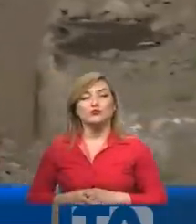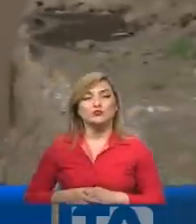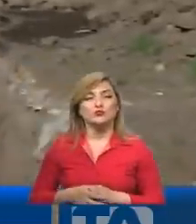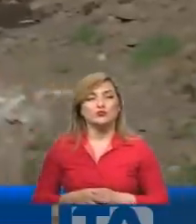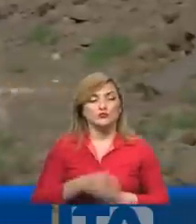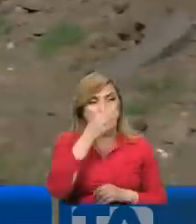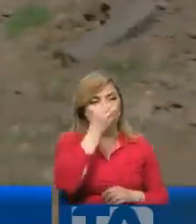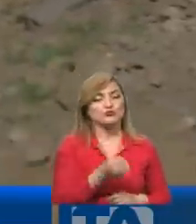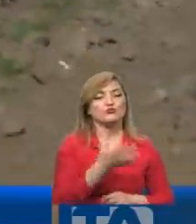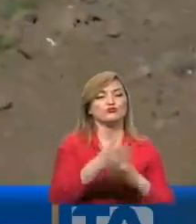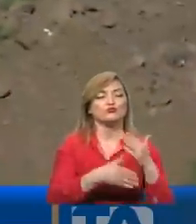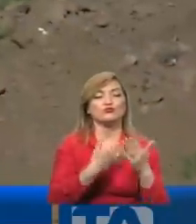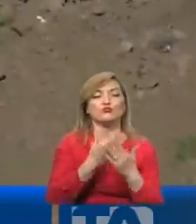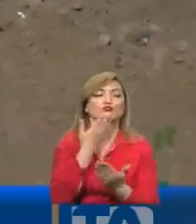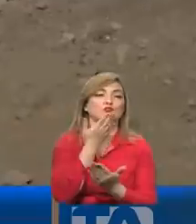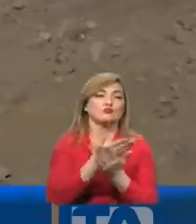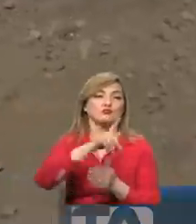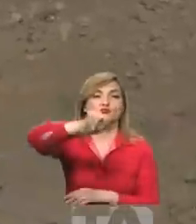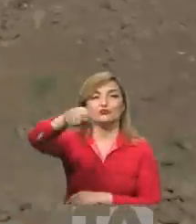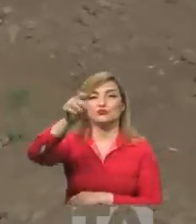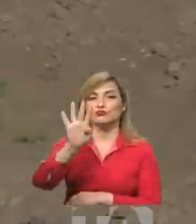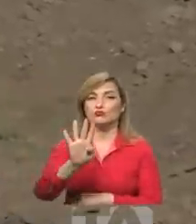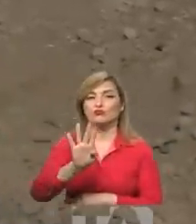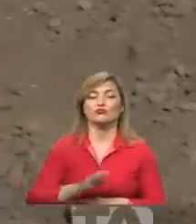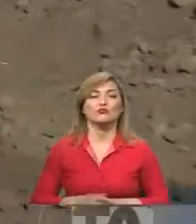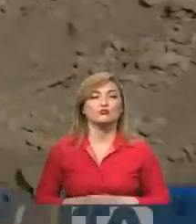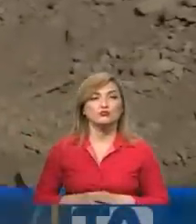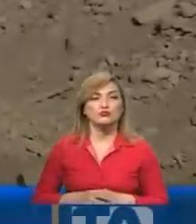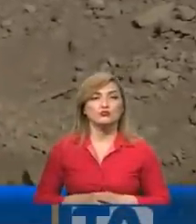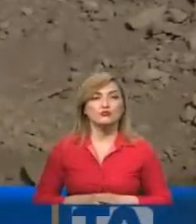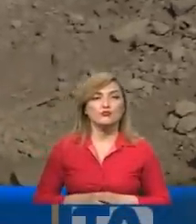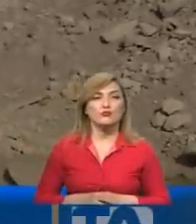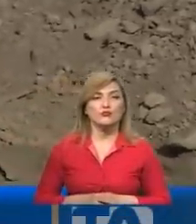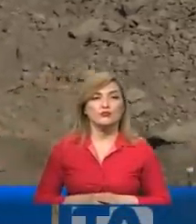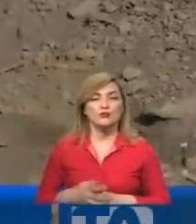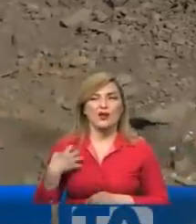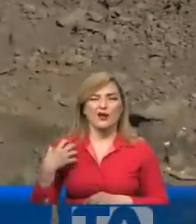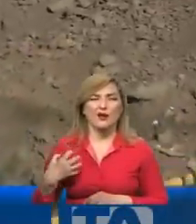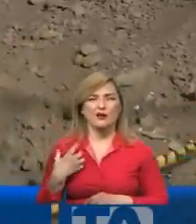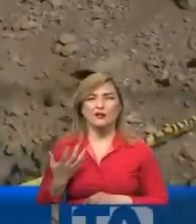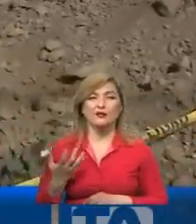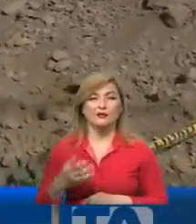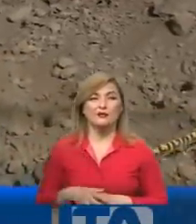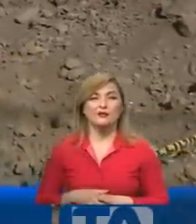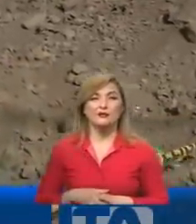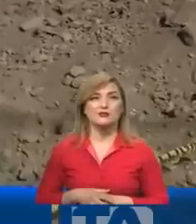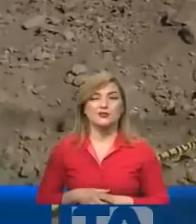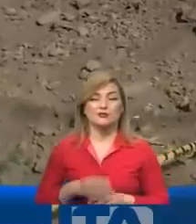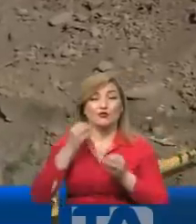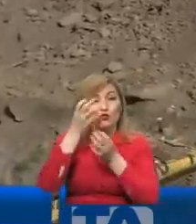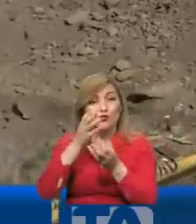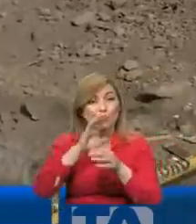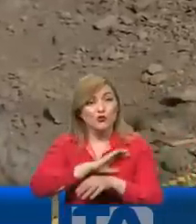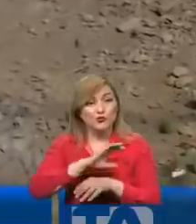con todos los televidentes, gracias a Teleamazonas por asistirnos. Realmente nuestra motivación y queja es realmente por la no socialización